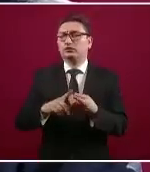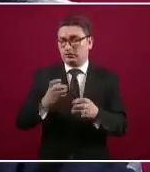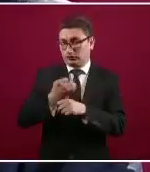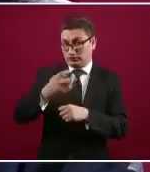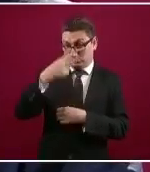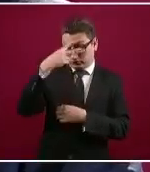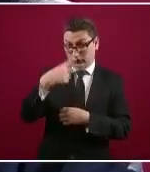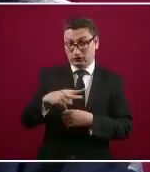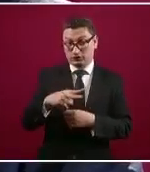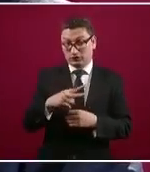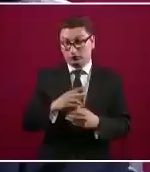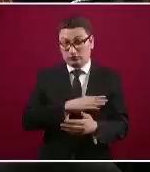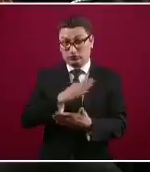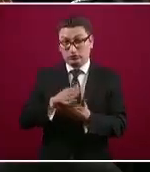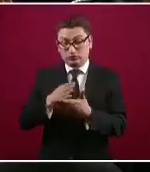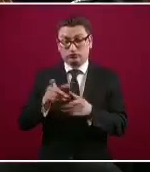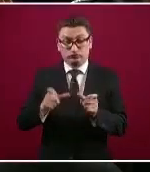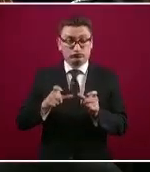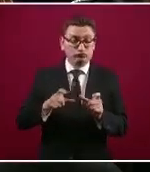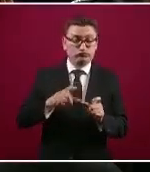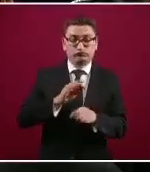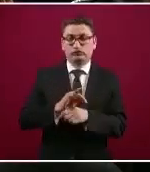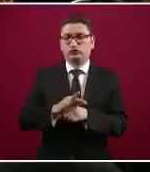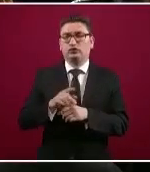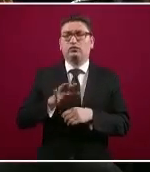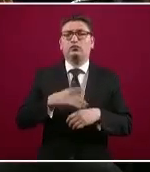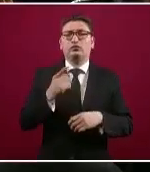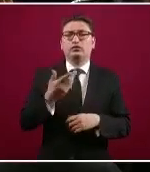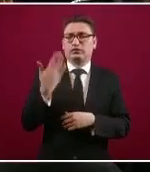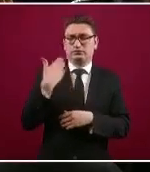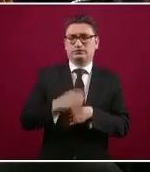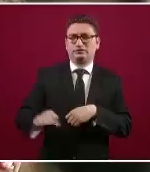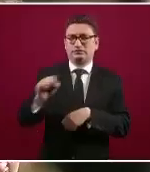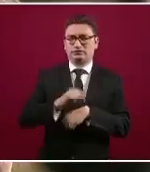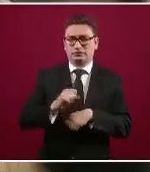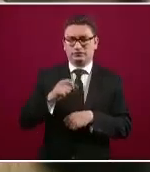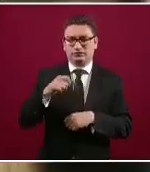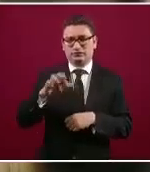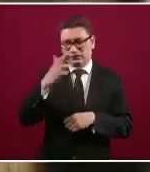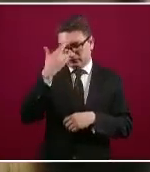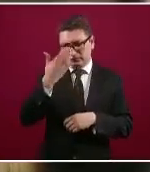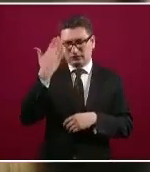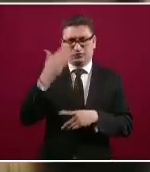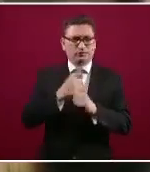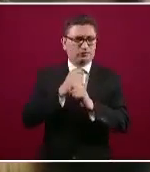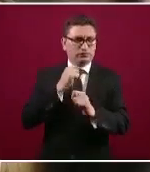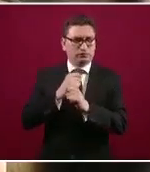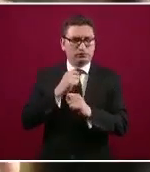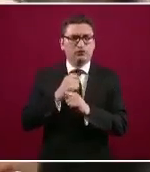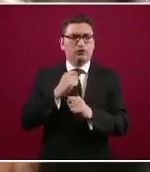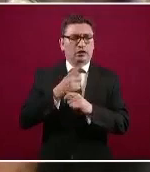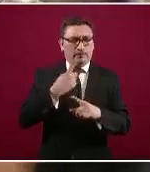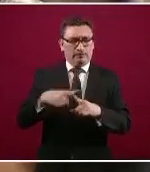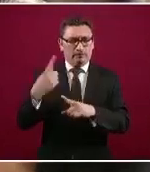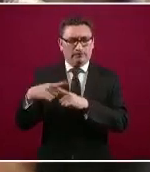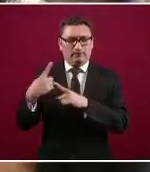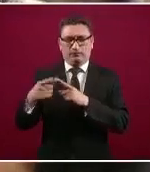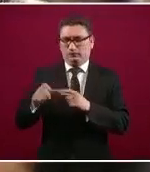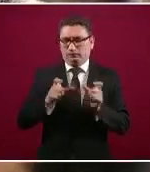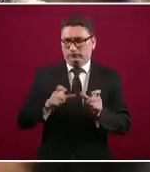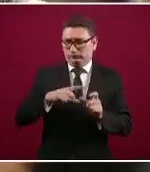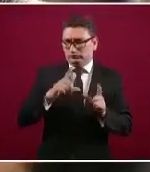México, si se van a atender, y lo que le había comentado la semana pasada, en transporte público, si estarían, por ejemplo, en